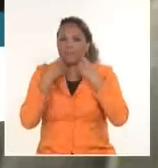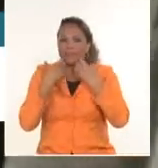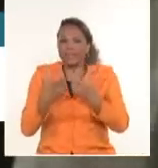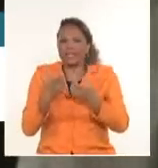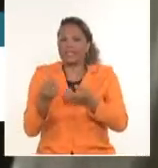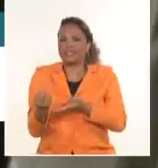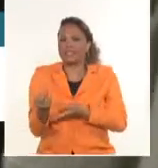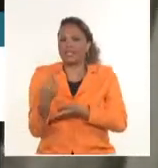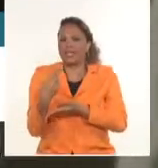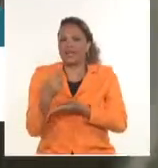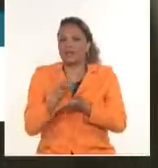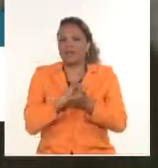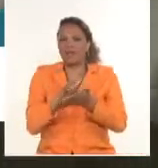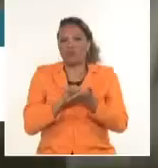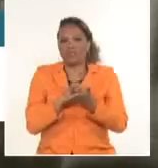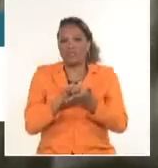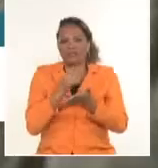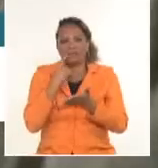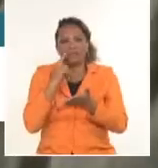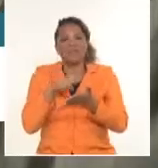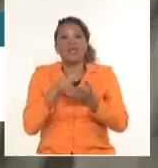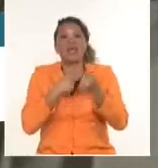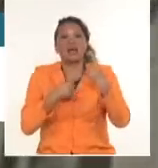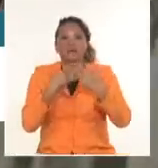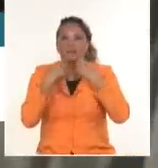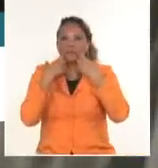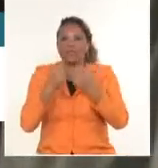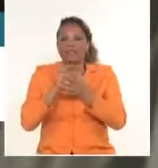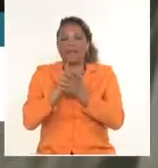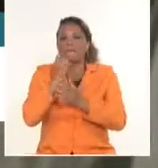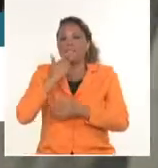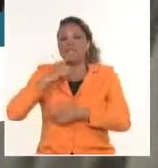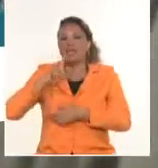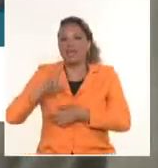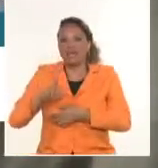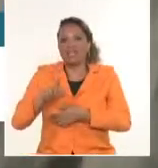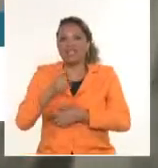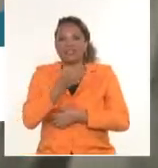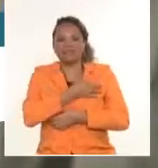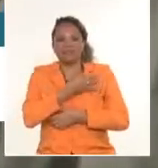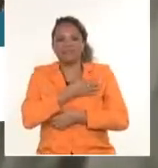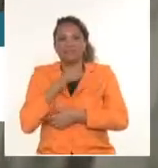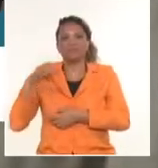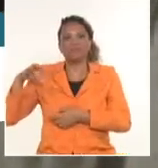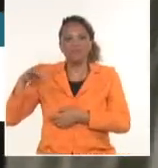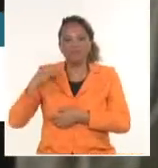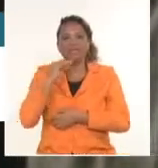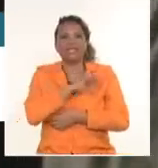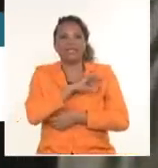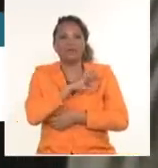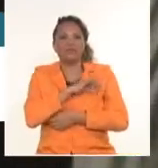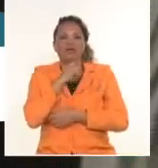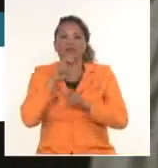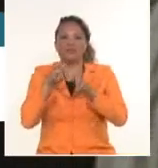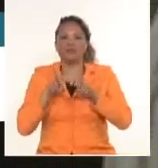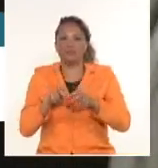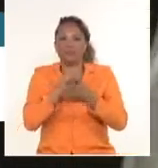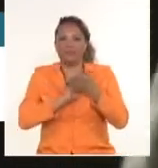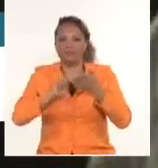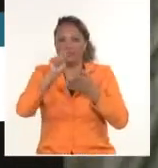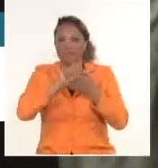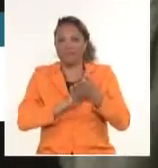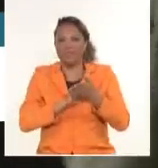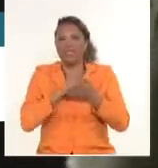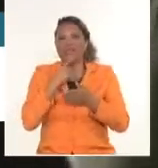cierto, sí, esto hay que destacarlo, Mijaín ostenta el escudo pinareño, es diputado a la Asamblea Nacional del Poder Popular y